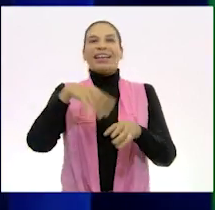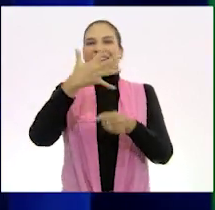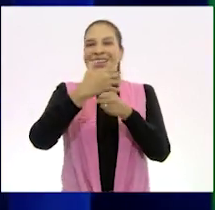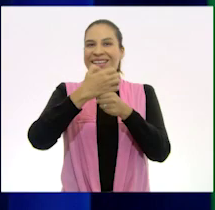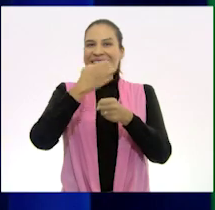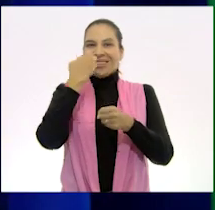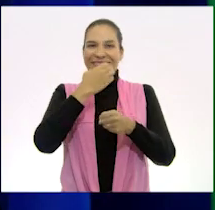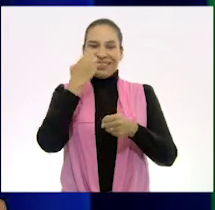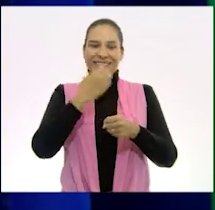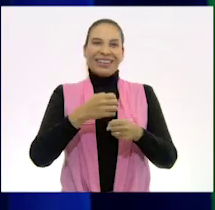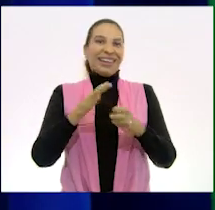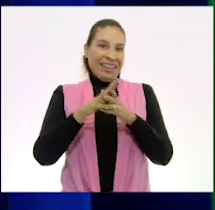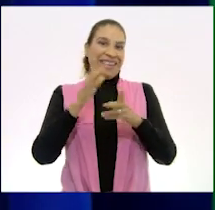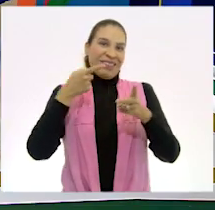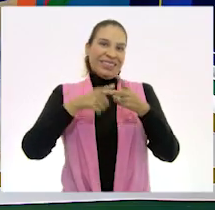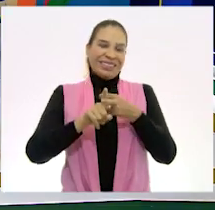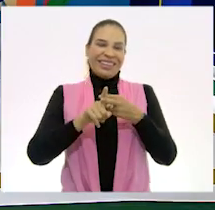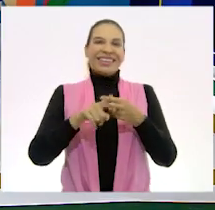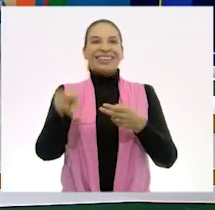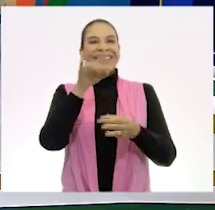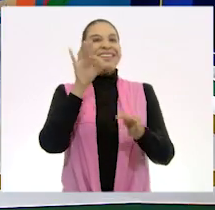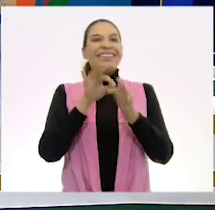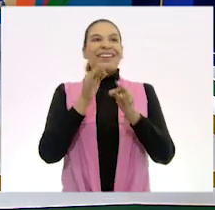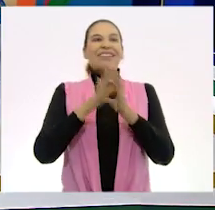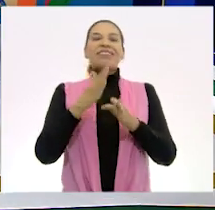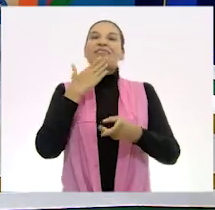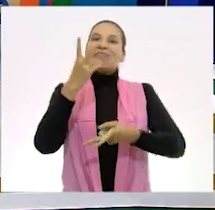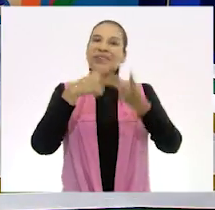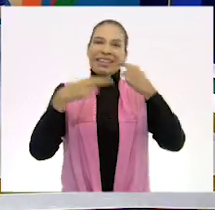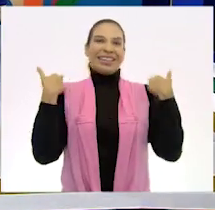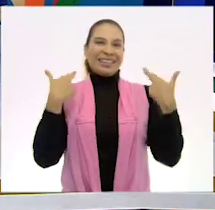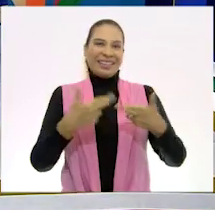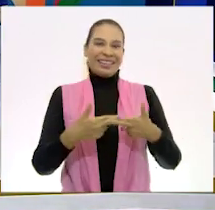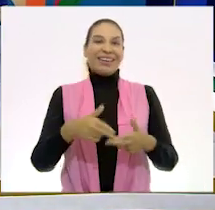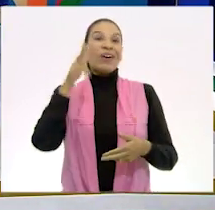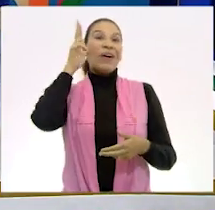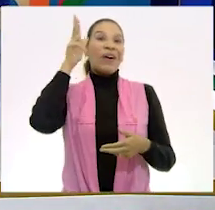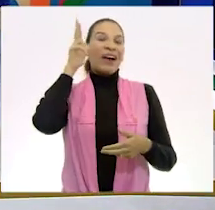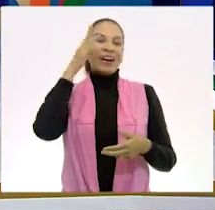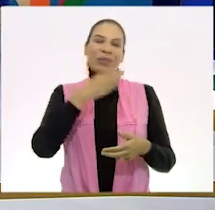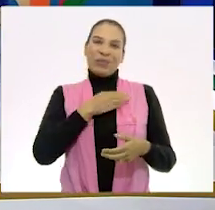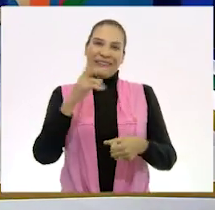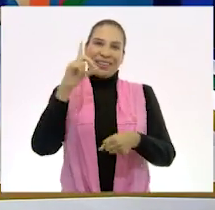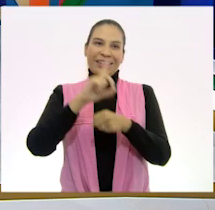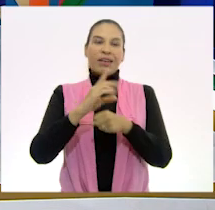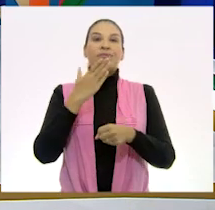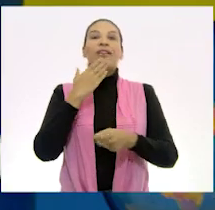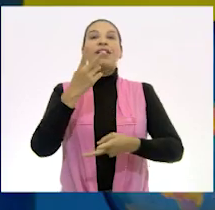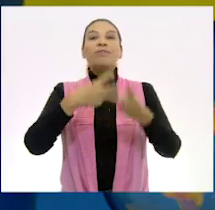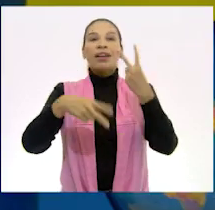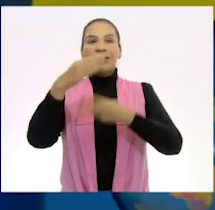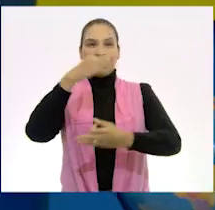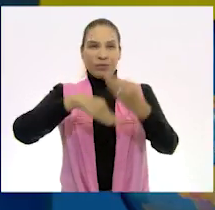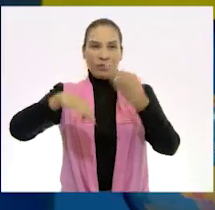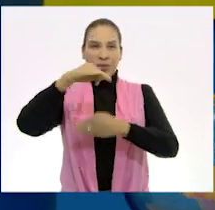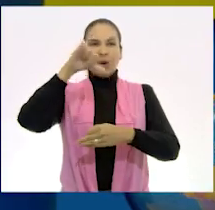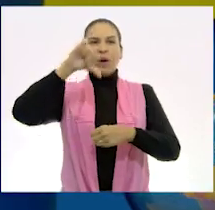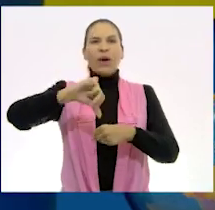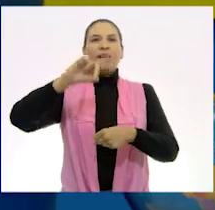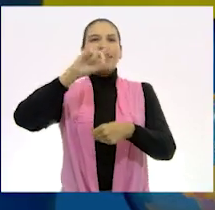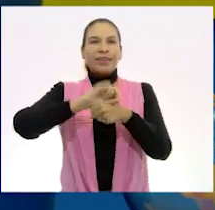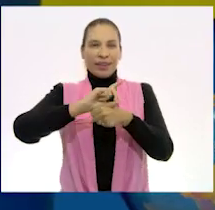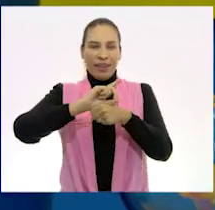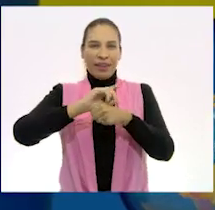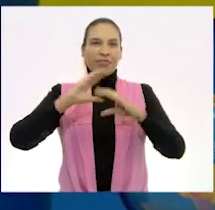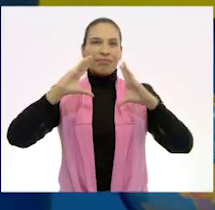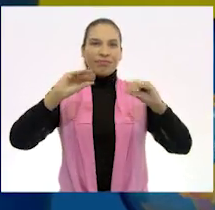¿Están listos? ¡Comenzamos! Bienvenida, maestra. Bienvenida, Tony. Hola, buen día. Bienvenidos todos. El día de hoy en